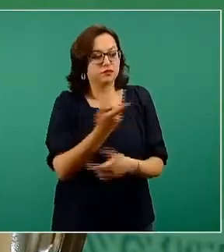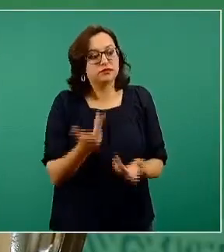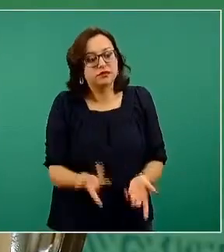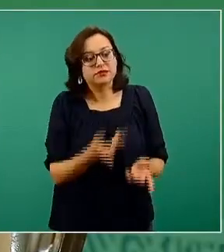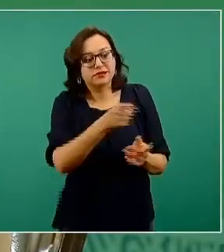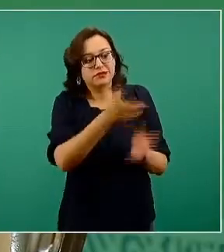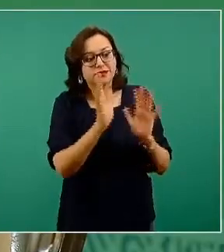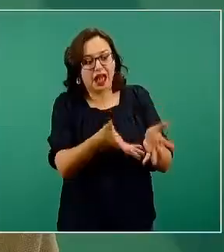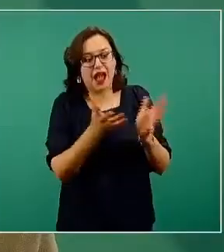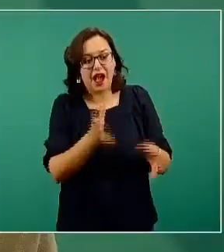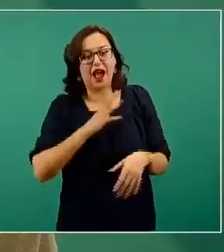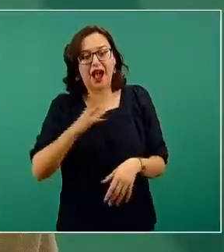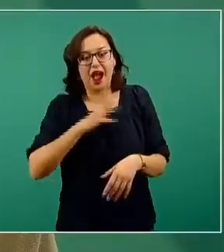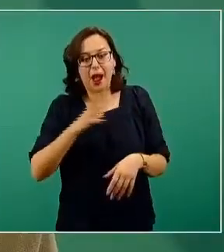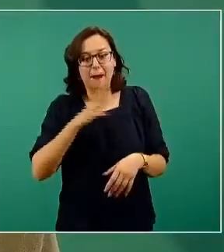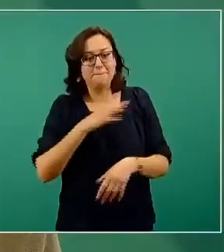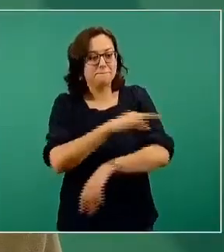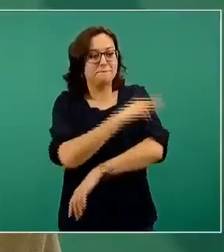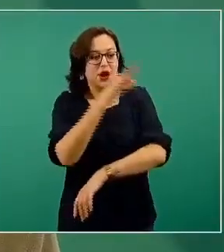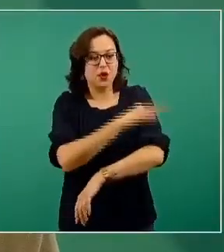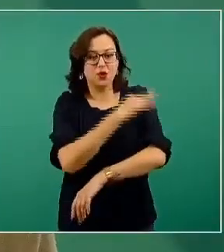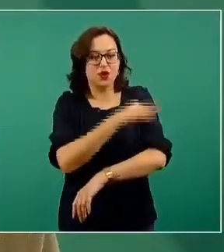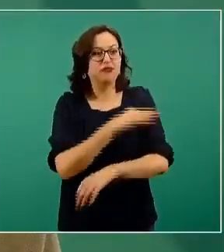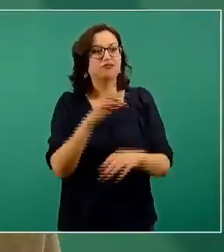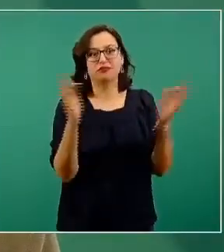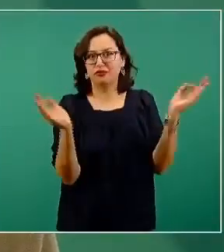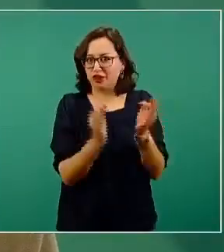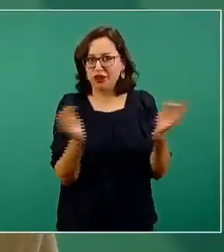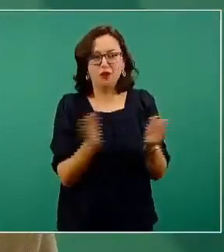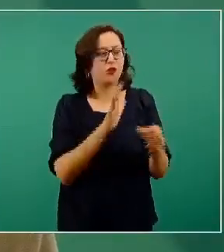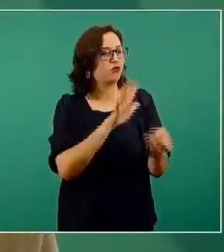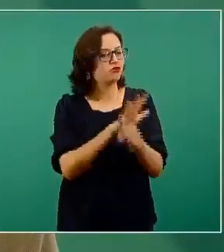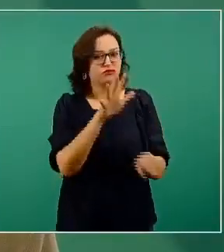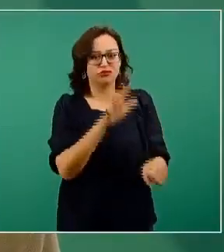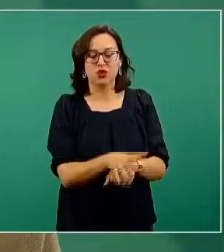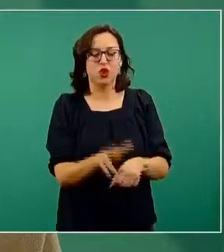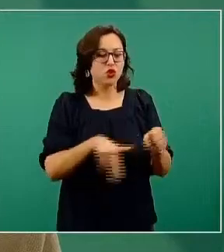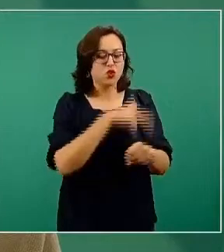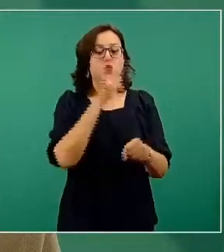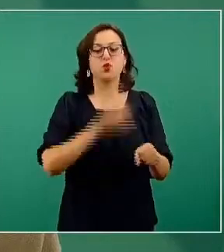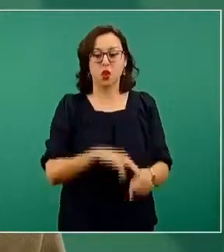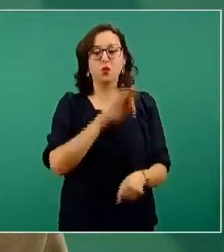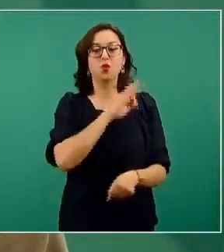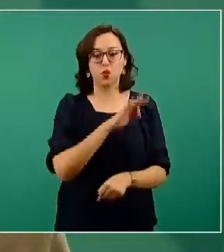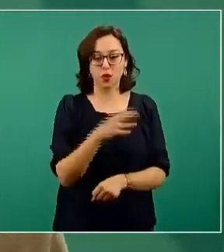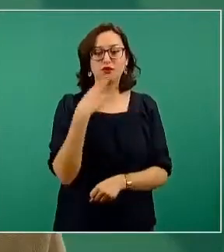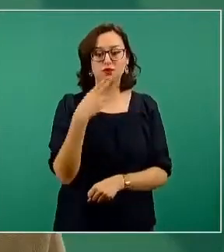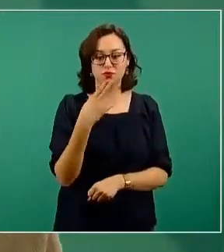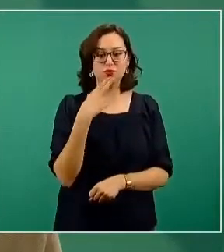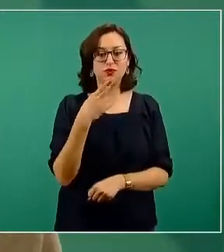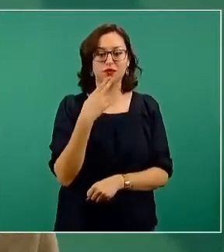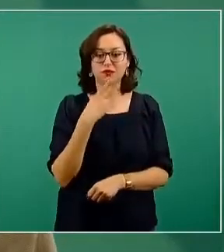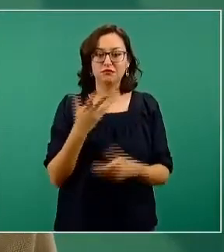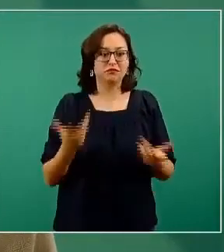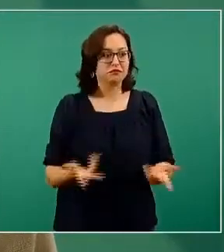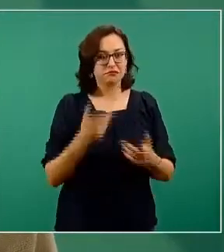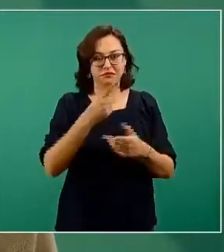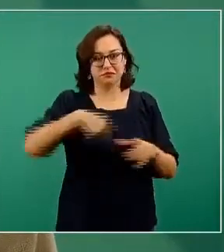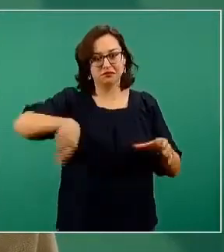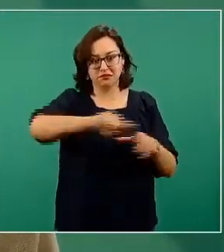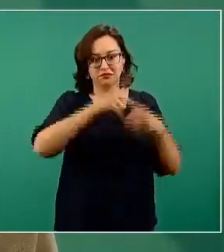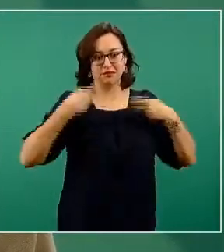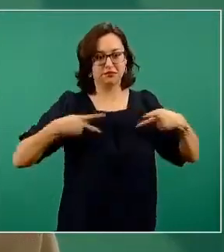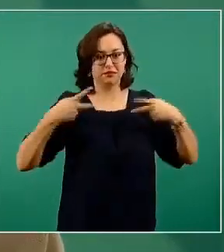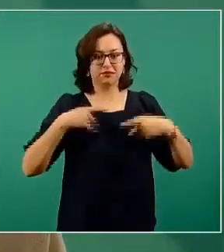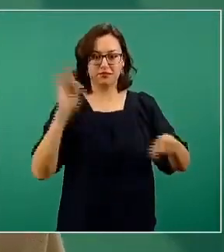ya está allá en Nuevo León, está en una cámara fría, se puede utilizar perfectamente para la población a la que estaba